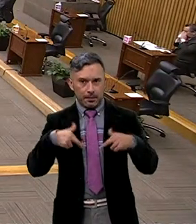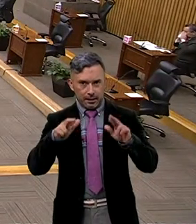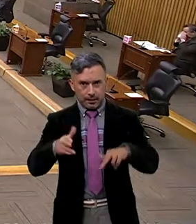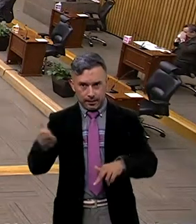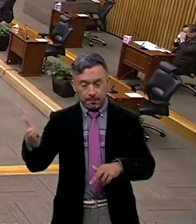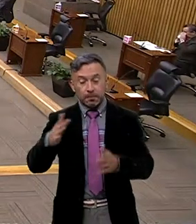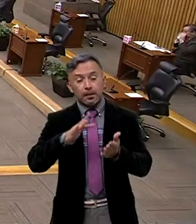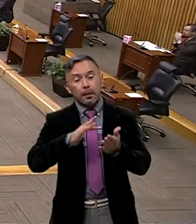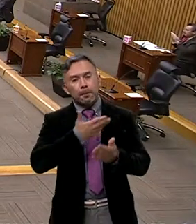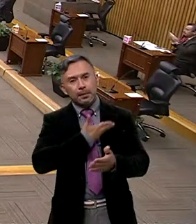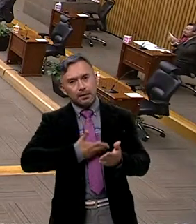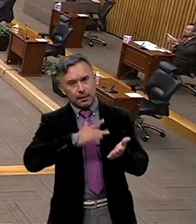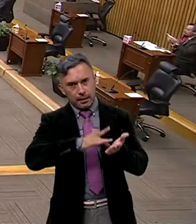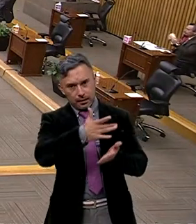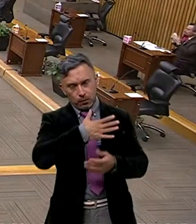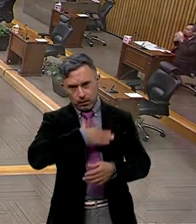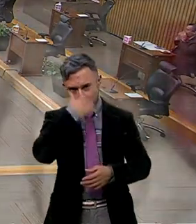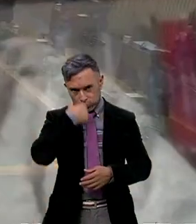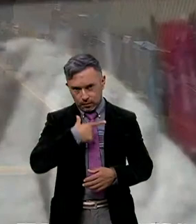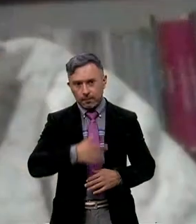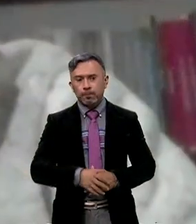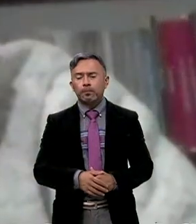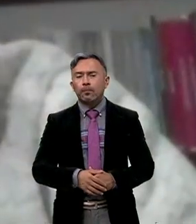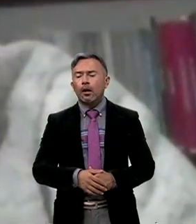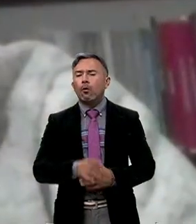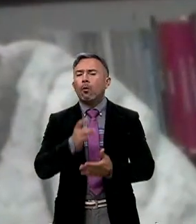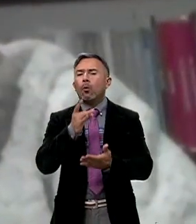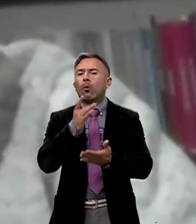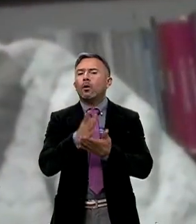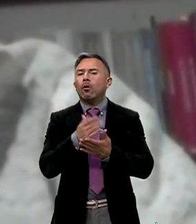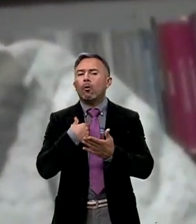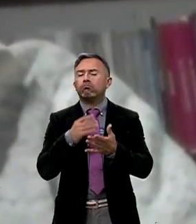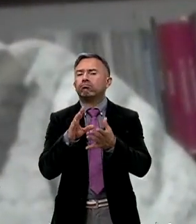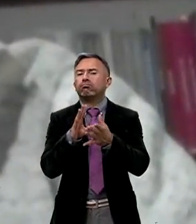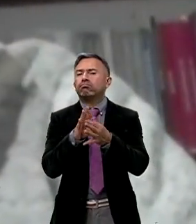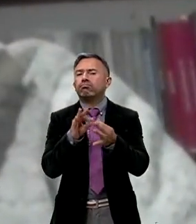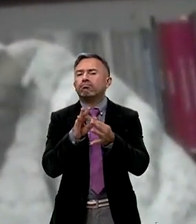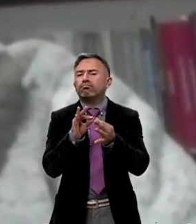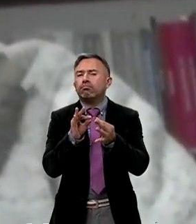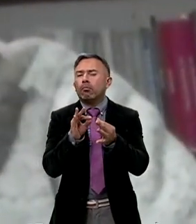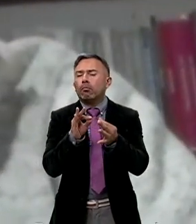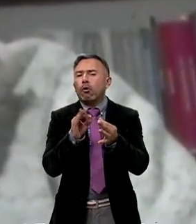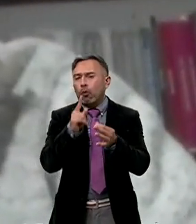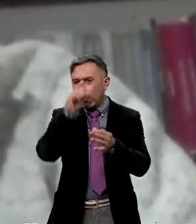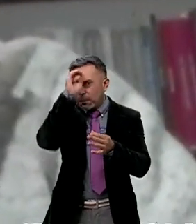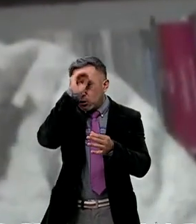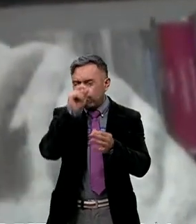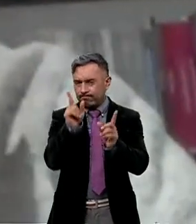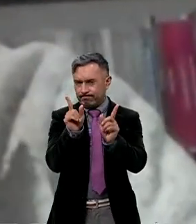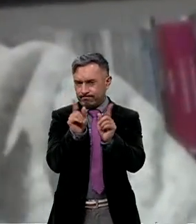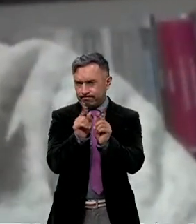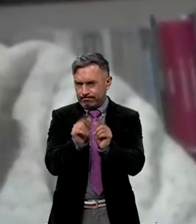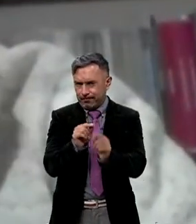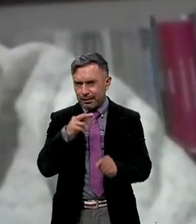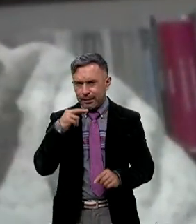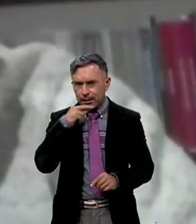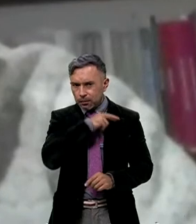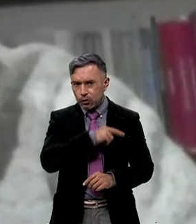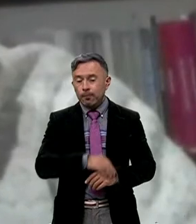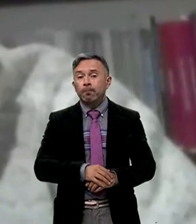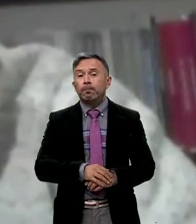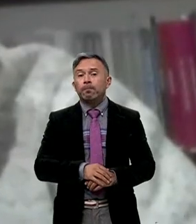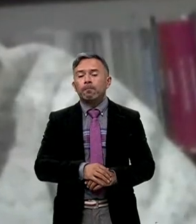noches solamente para hacer unos comentarios rápidos este reiterar la